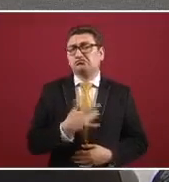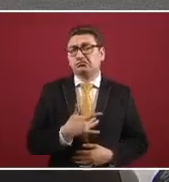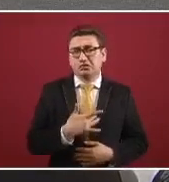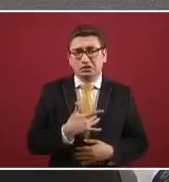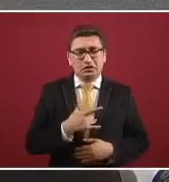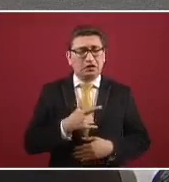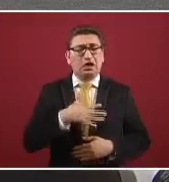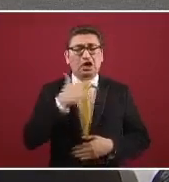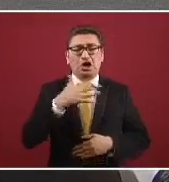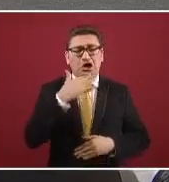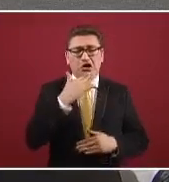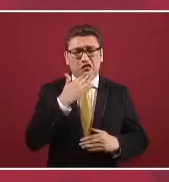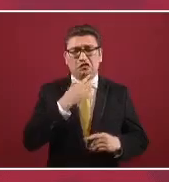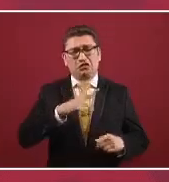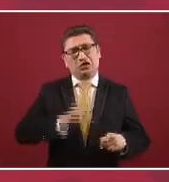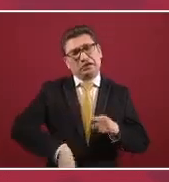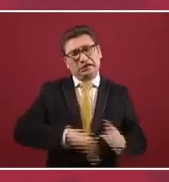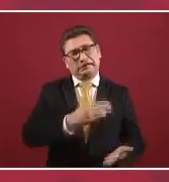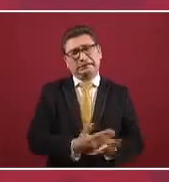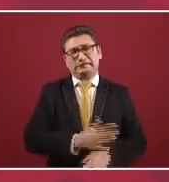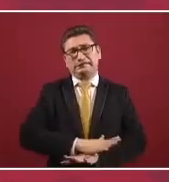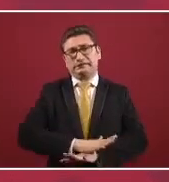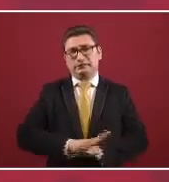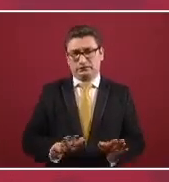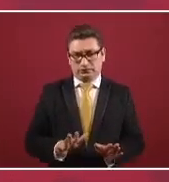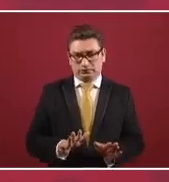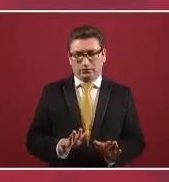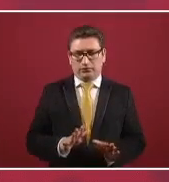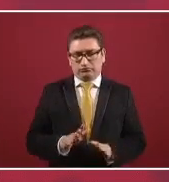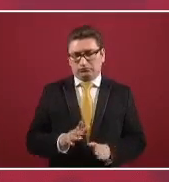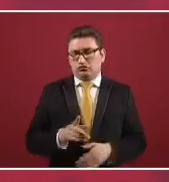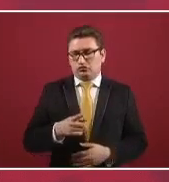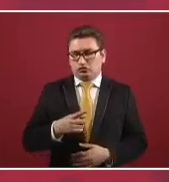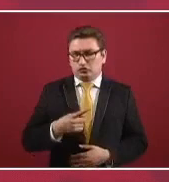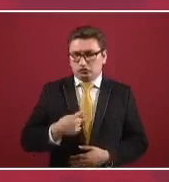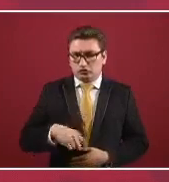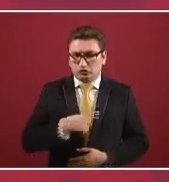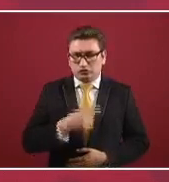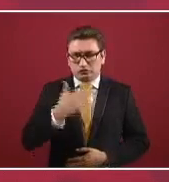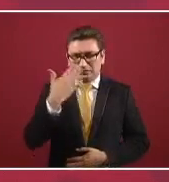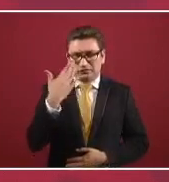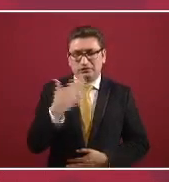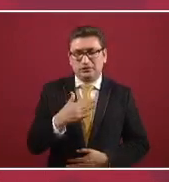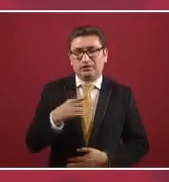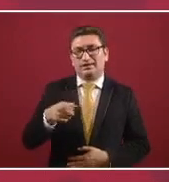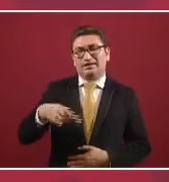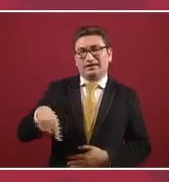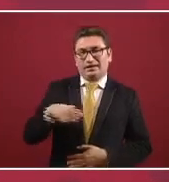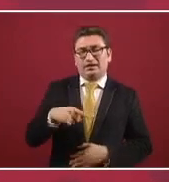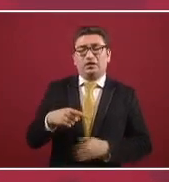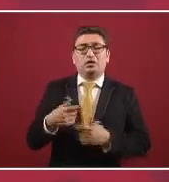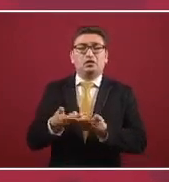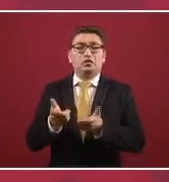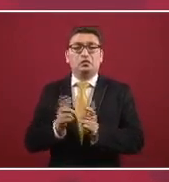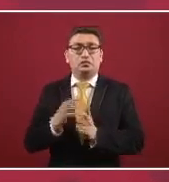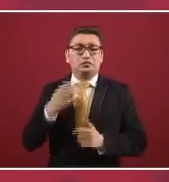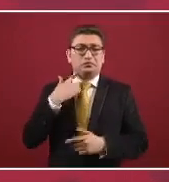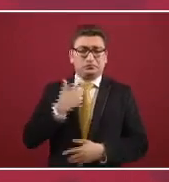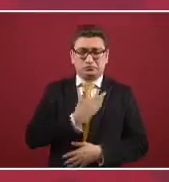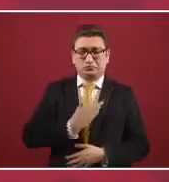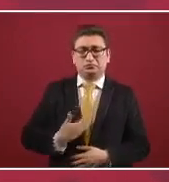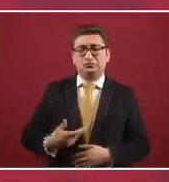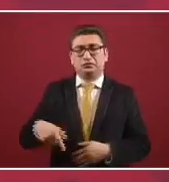acabar con la corrupción, que era el principal distintivo del modelo neoliberal, sino es